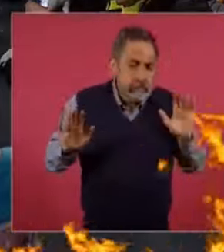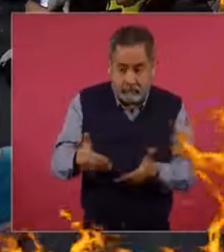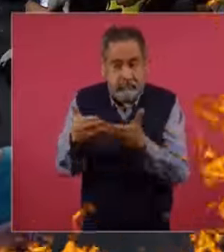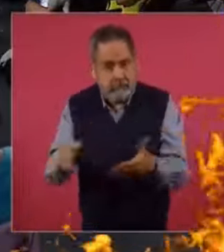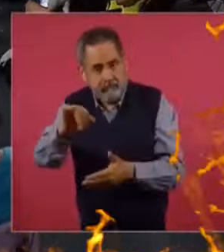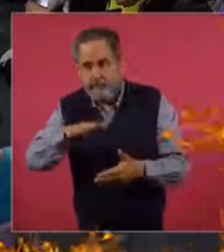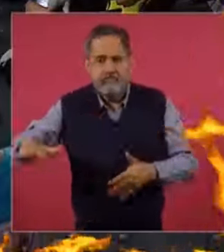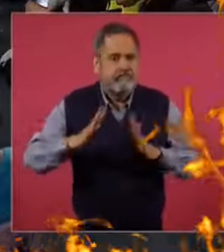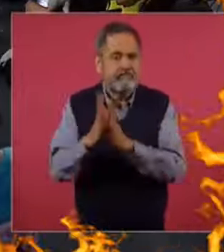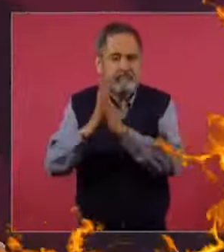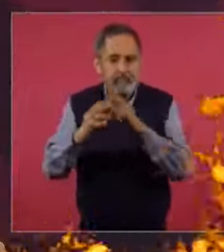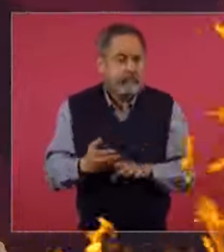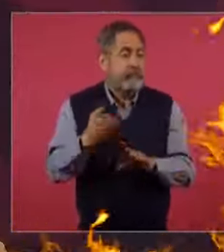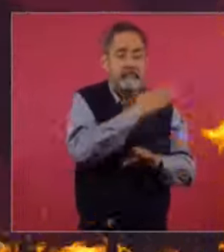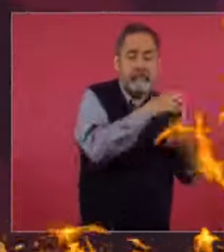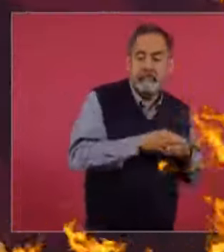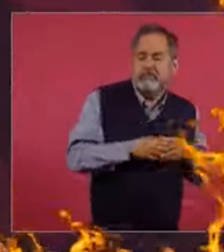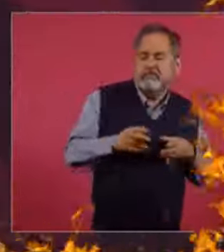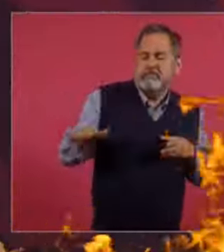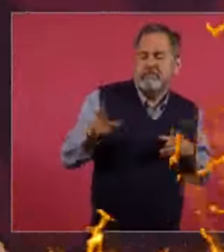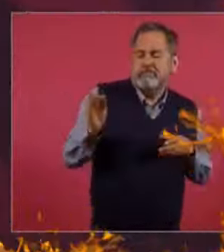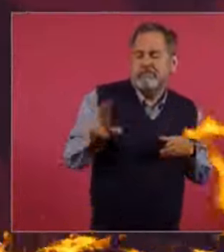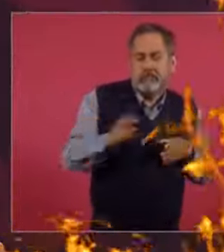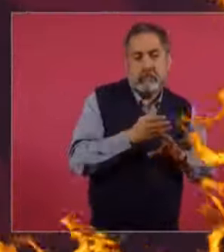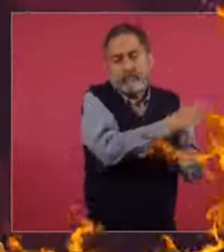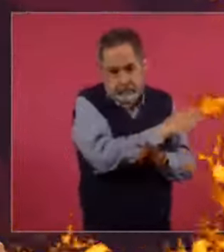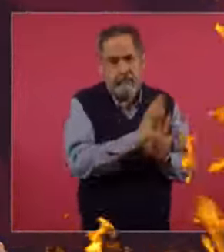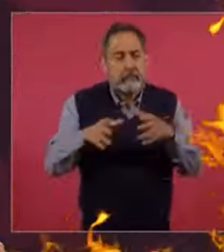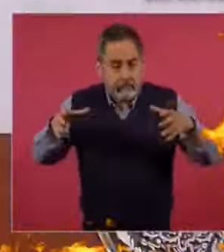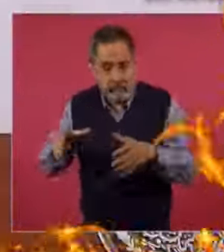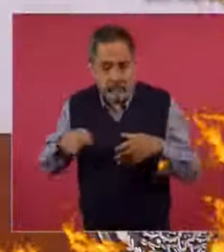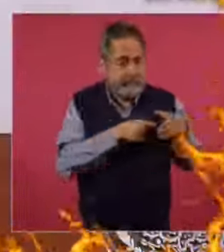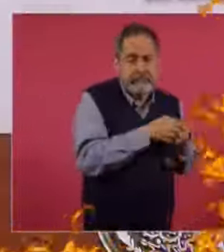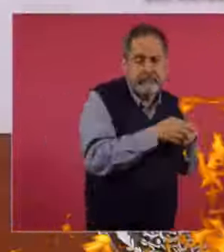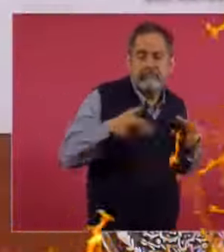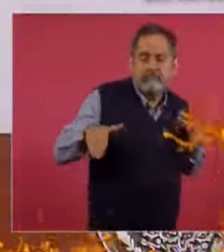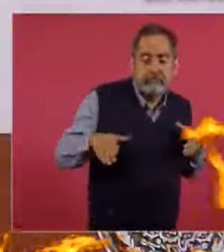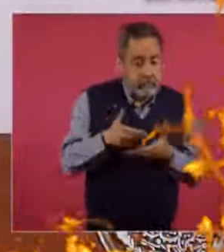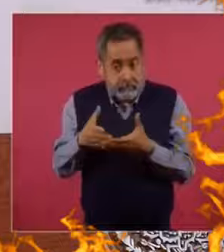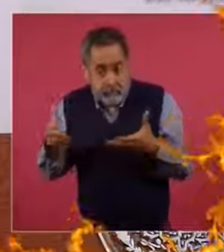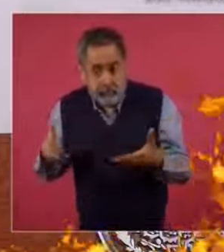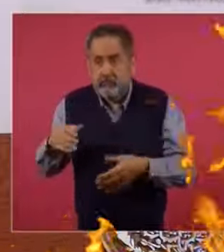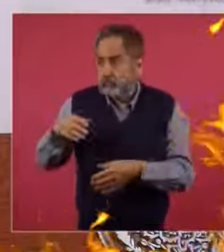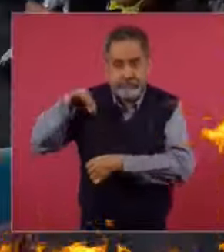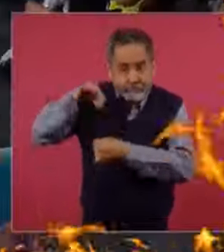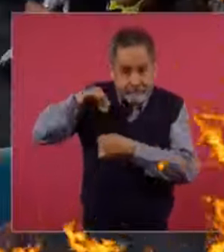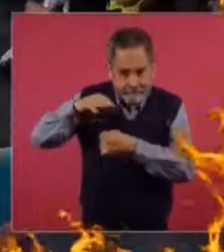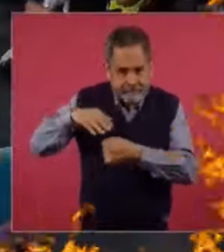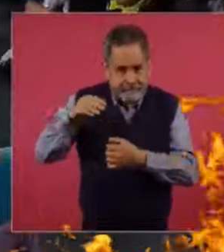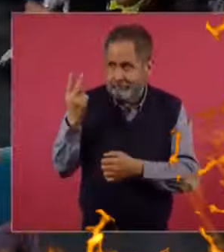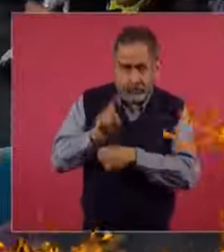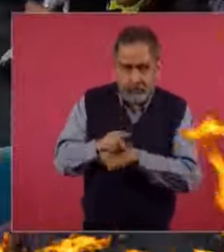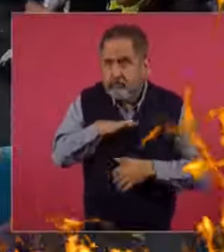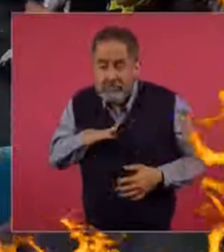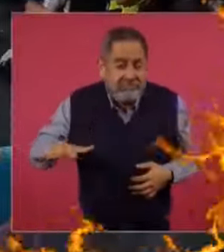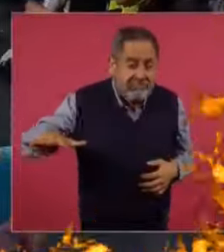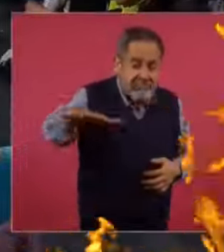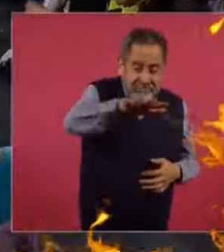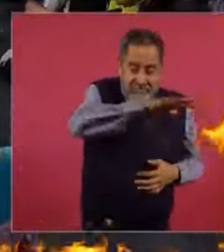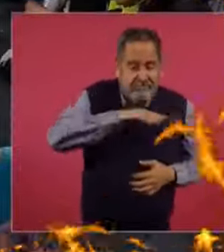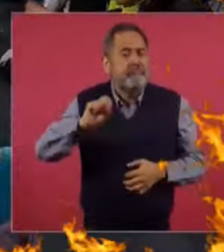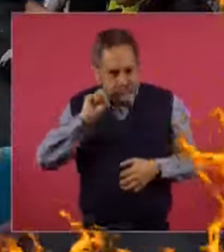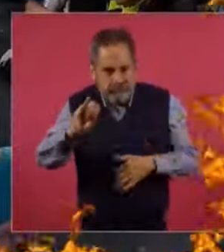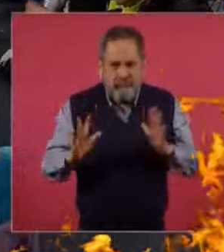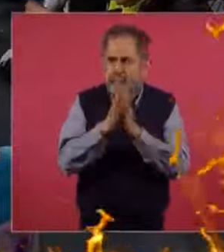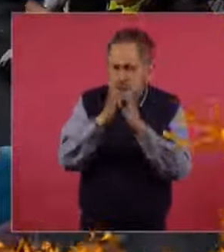no lo aceptaran o no lo acepten un grupo minoritario, y viene una elección y se confirme de